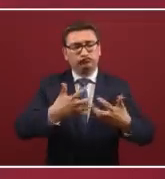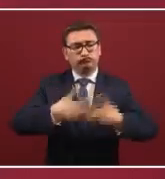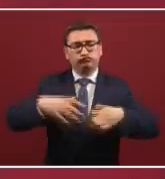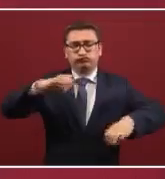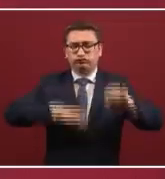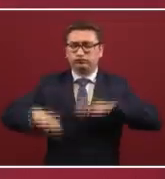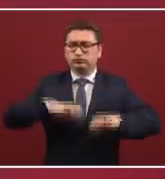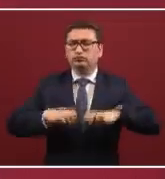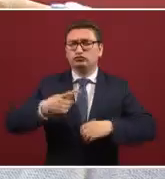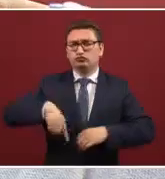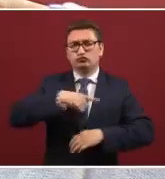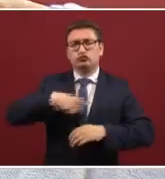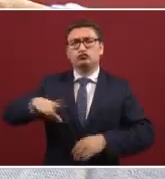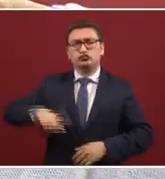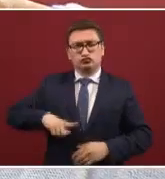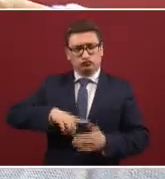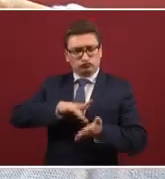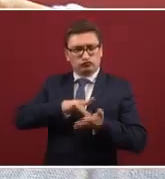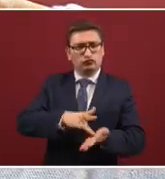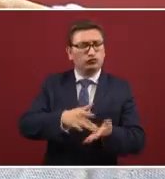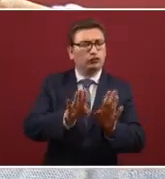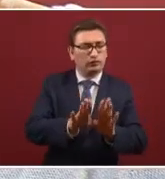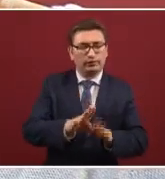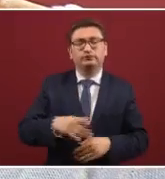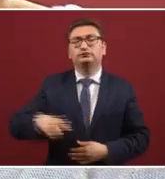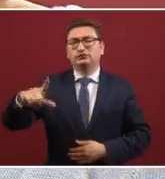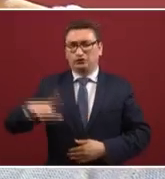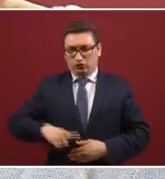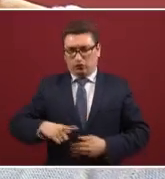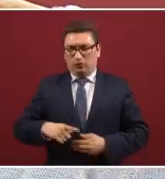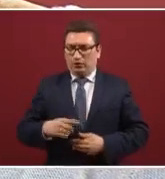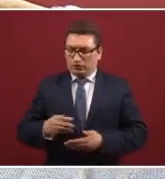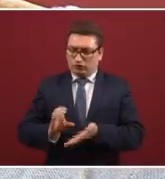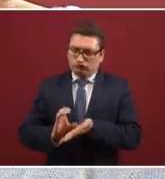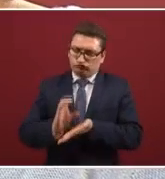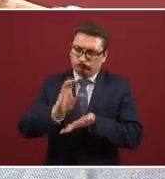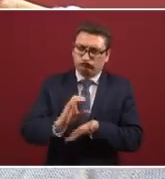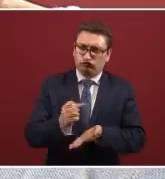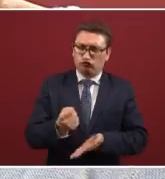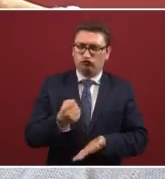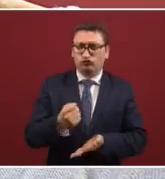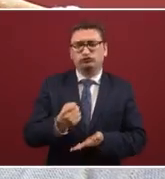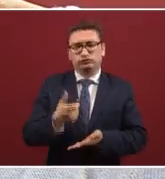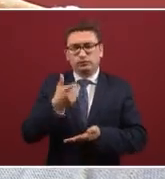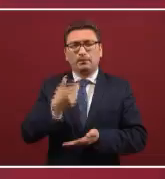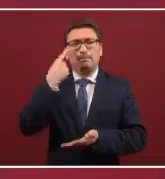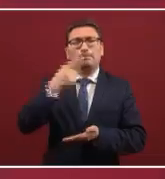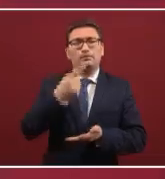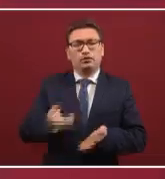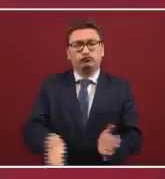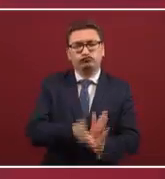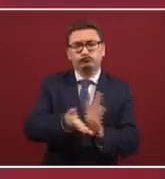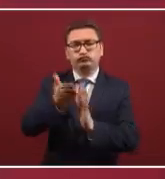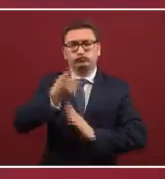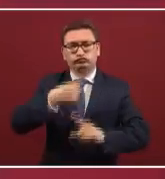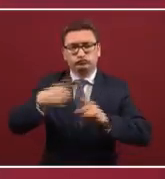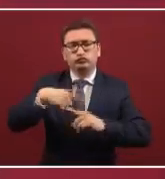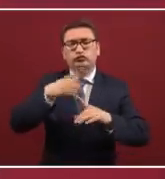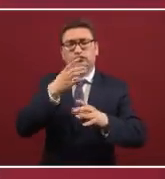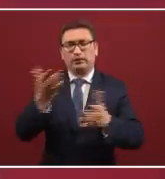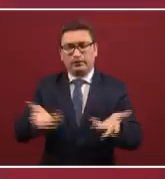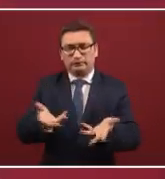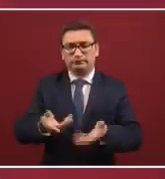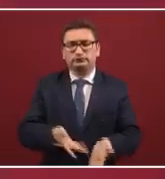el Gobierno de México está, ustedes saben, haciendo una inversión muy fuerte en obras de infraestructura, está